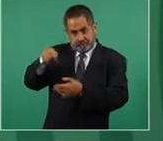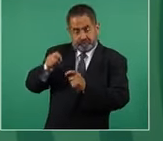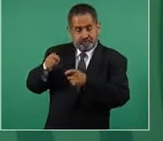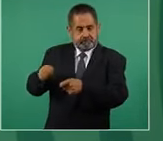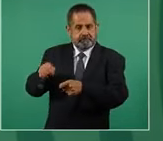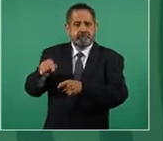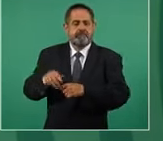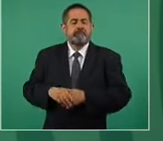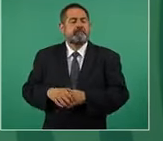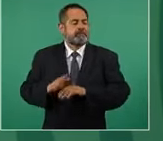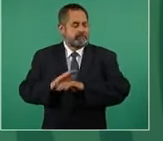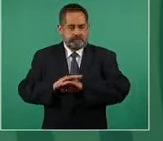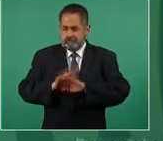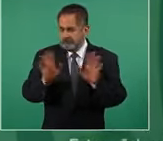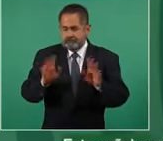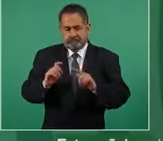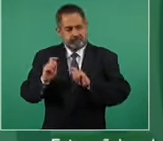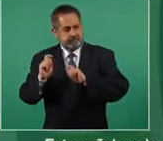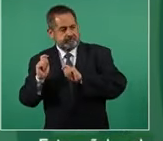asignó